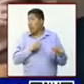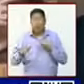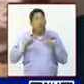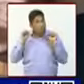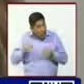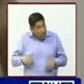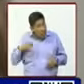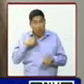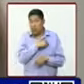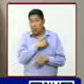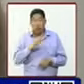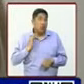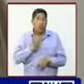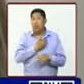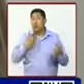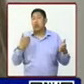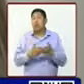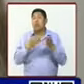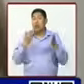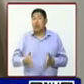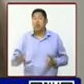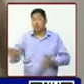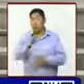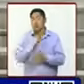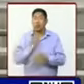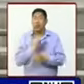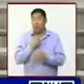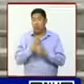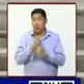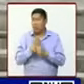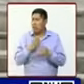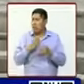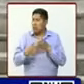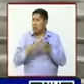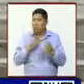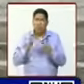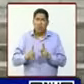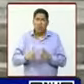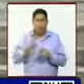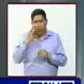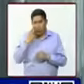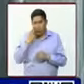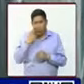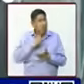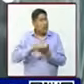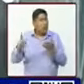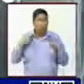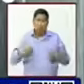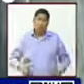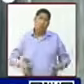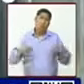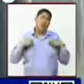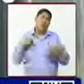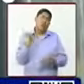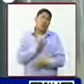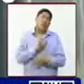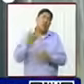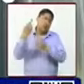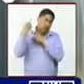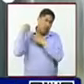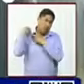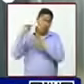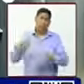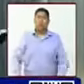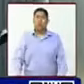podemos implementar con nuestros vecinos, en nuestro entorno laboral, incluso con personas desconocidas. Los derechos humanos también son nuestra responsabilidad.